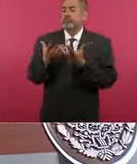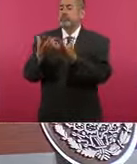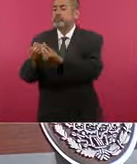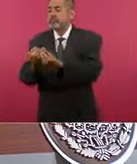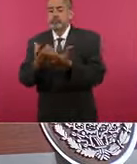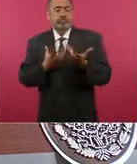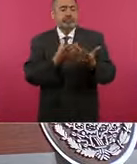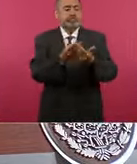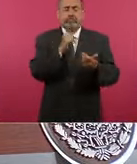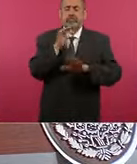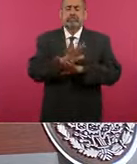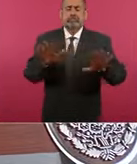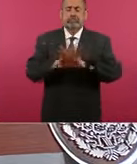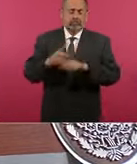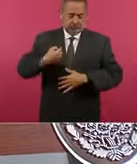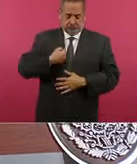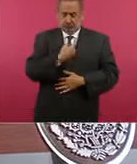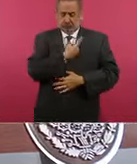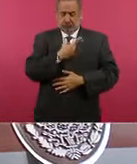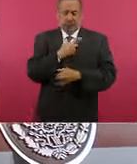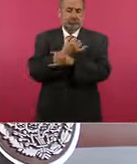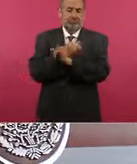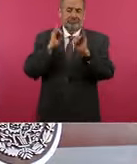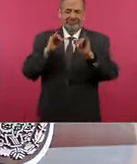estoy en ningún partido.